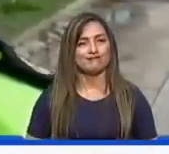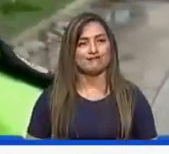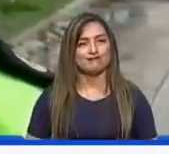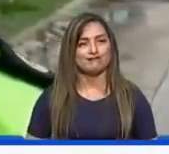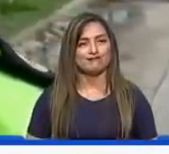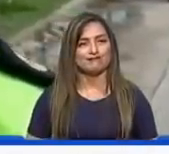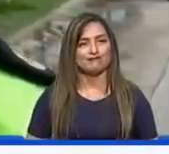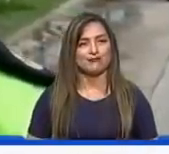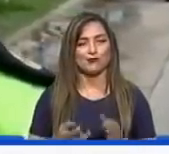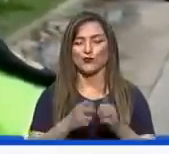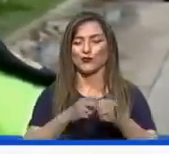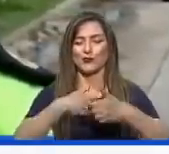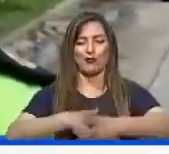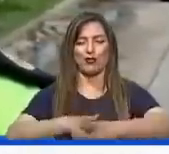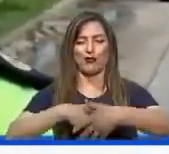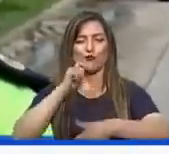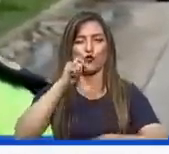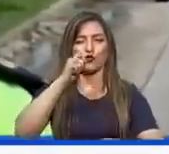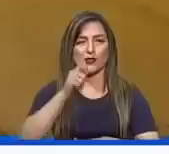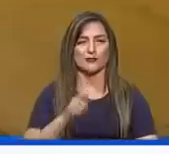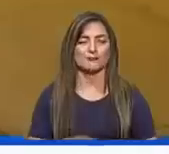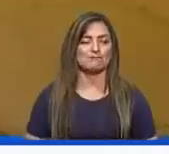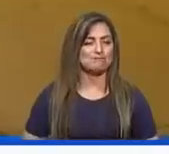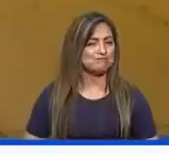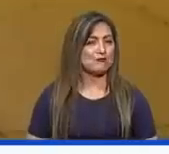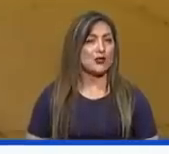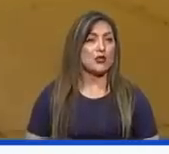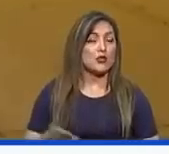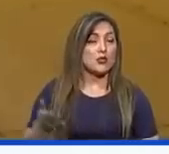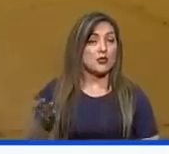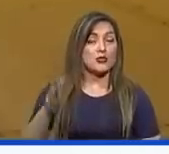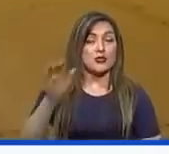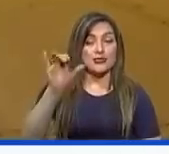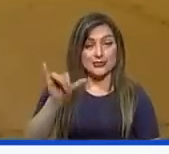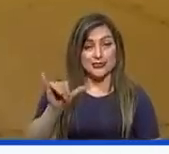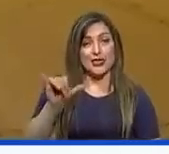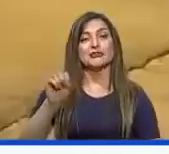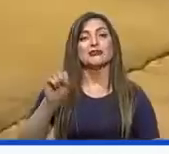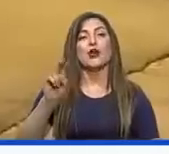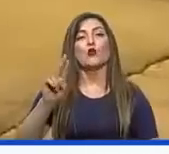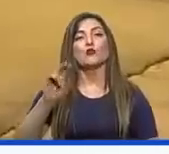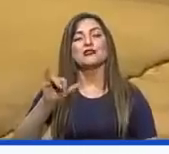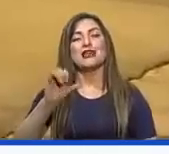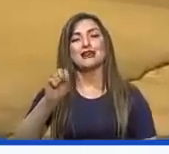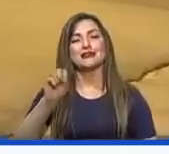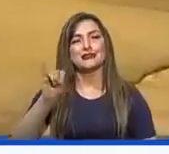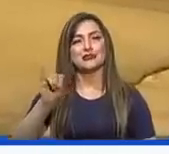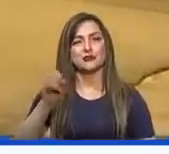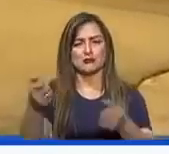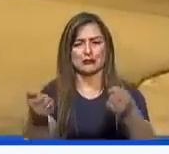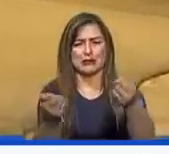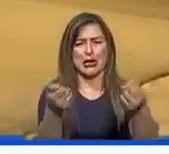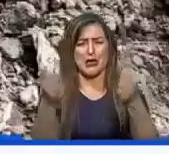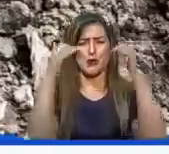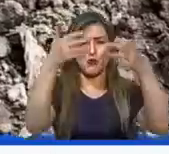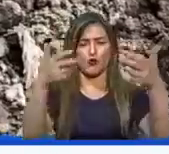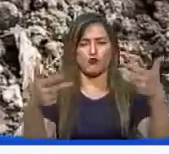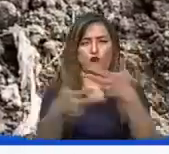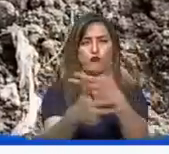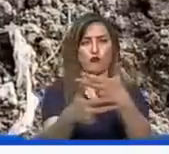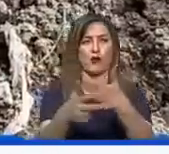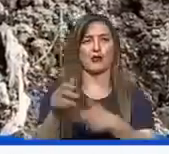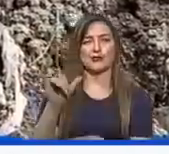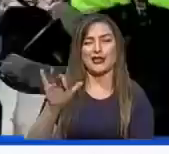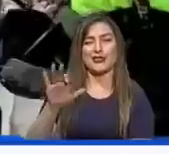evitar algún contratiempo en puntos como la aie de sayausí donde se apostaron camiones y en allí de tarqui donde se quemaron llantas y se